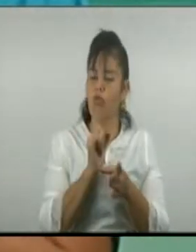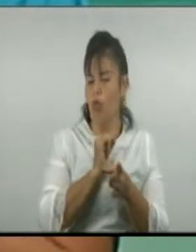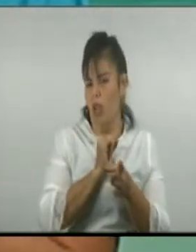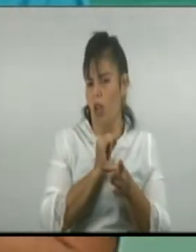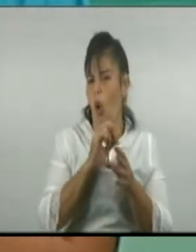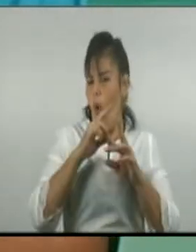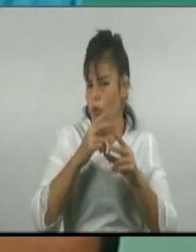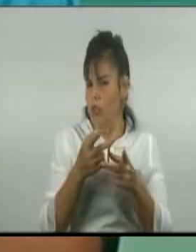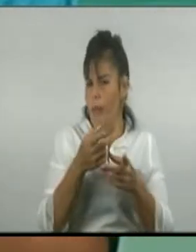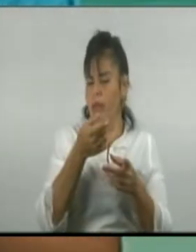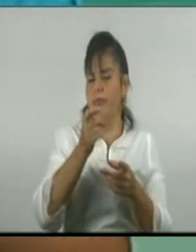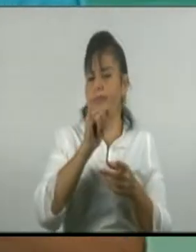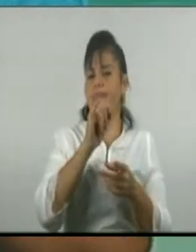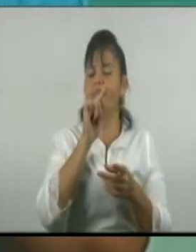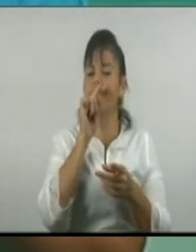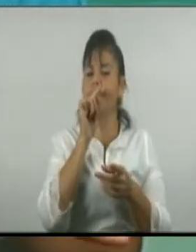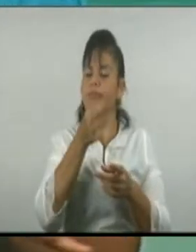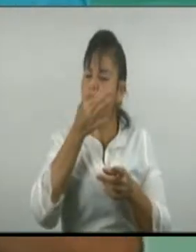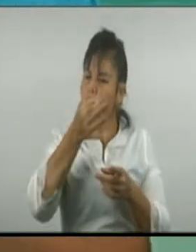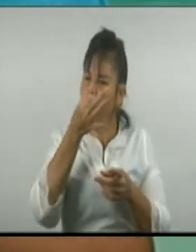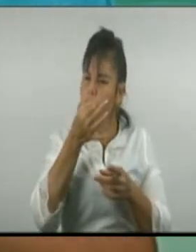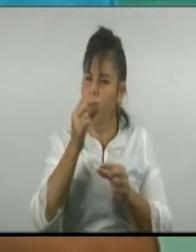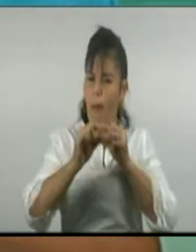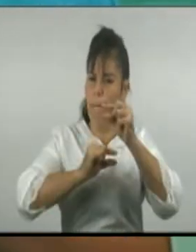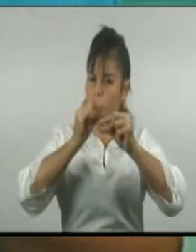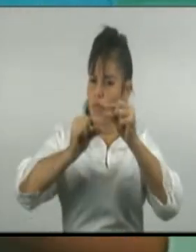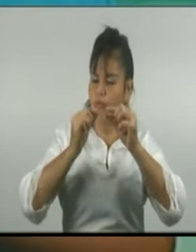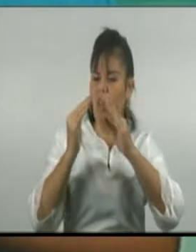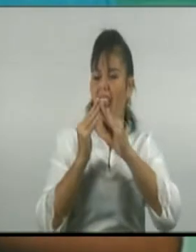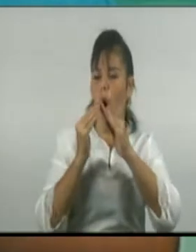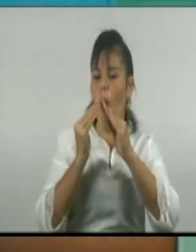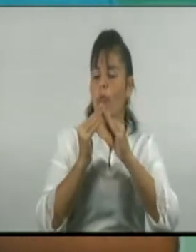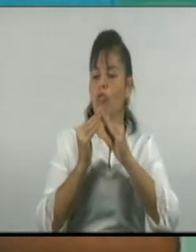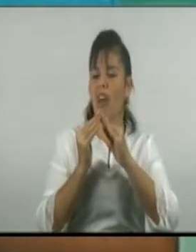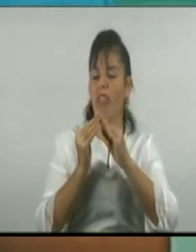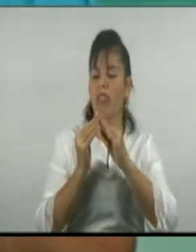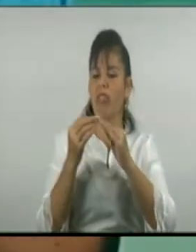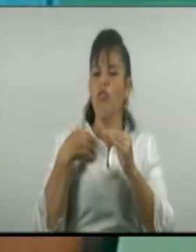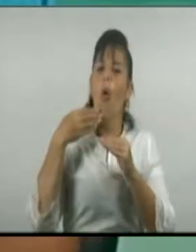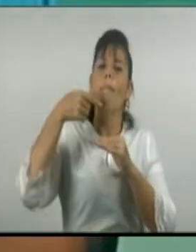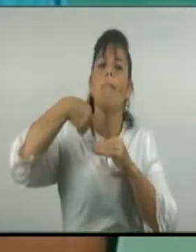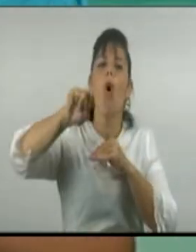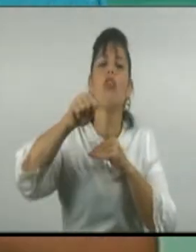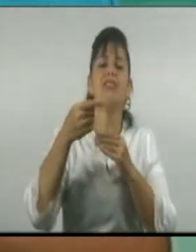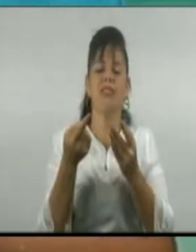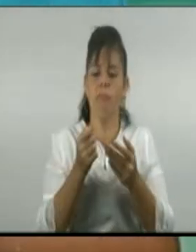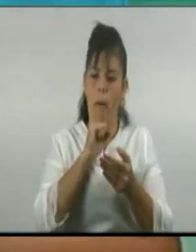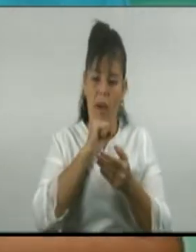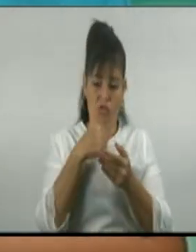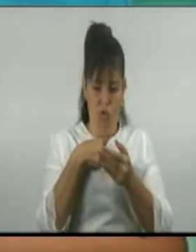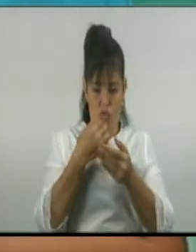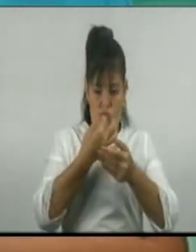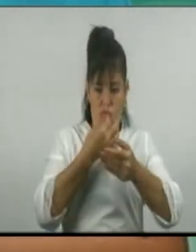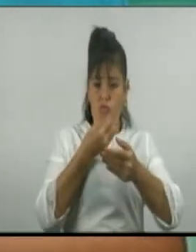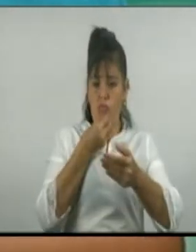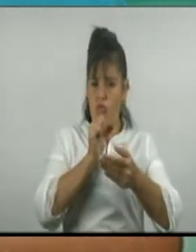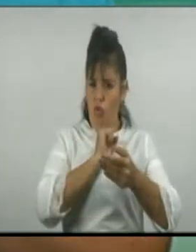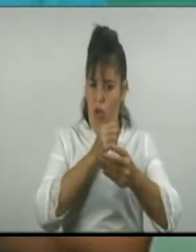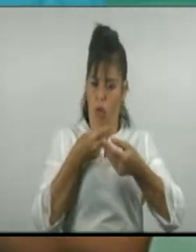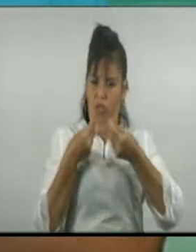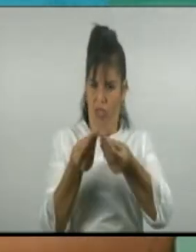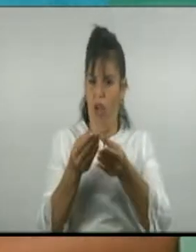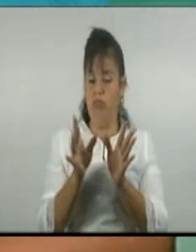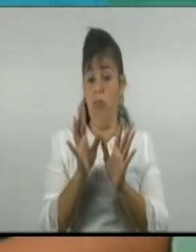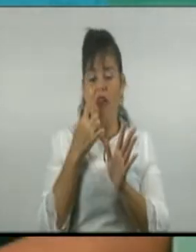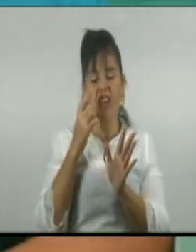nos dediquemos a explicar el procedimiento de la madre ahí en la comunidad cómo puede hacer esa donación sin tener que ir hasta el político y novio pero también